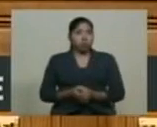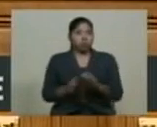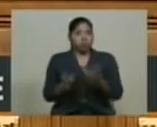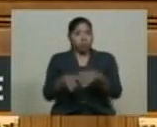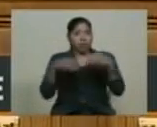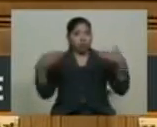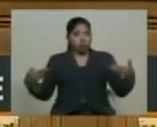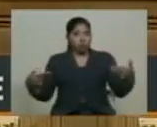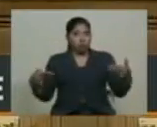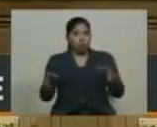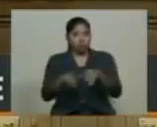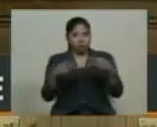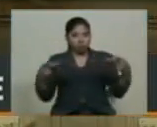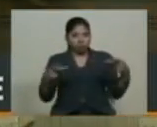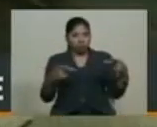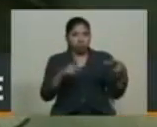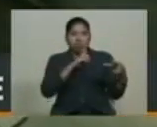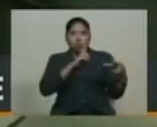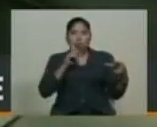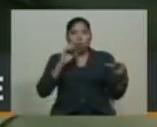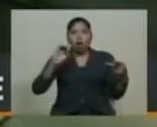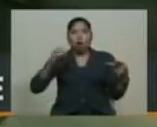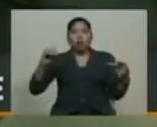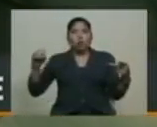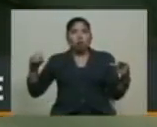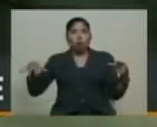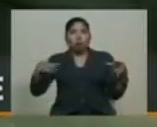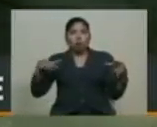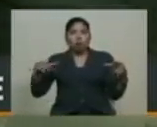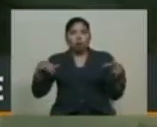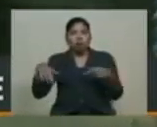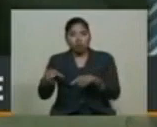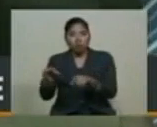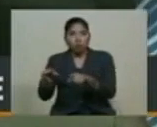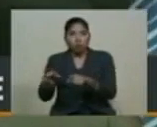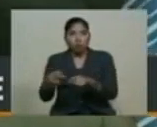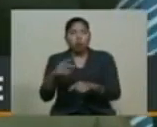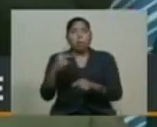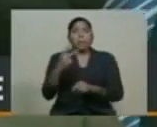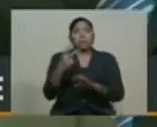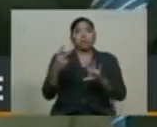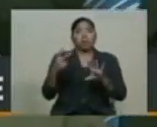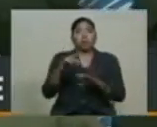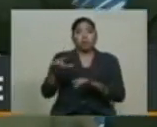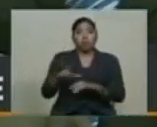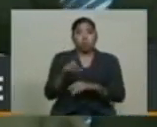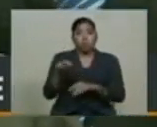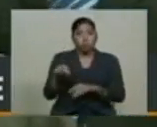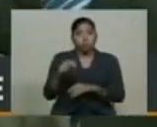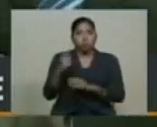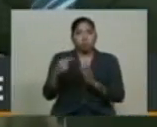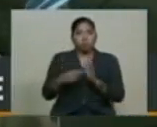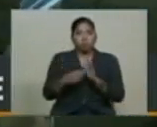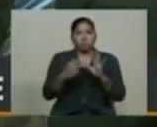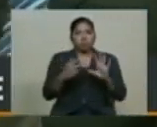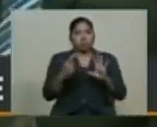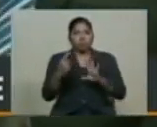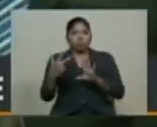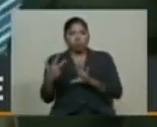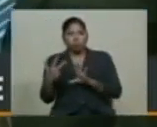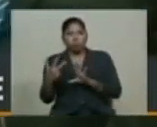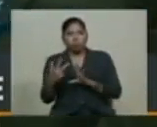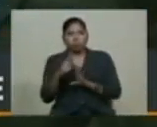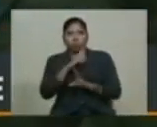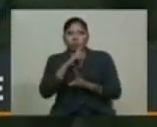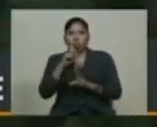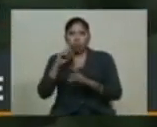Orinoco, un 27 de junio de 1818, citábamos la frase de su primer editorial